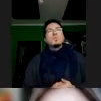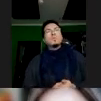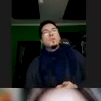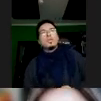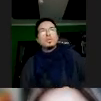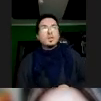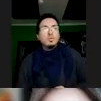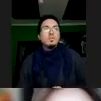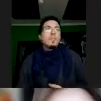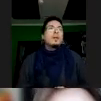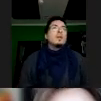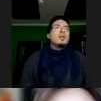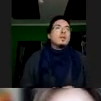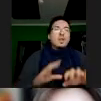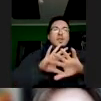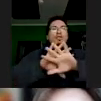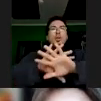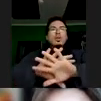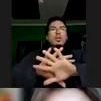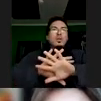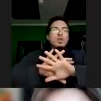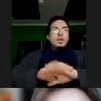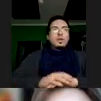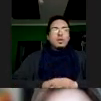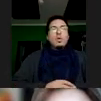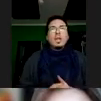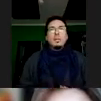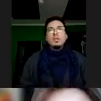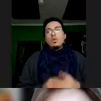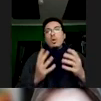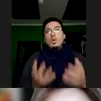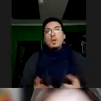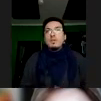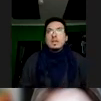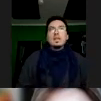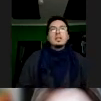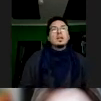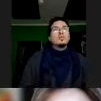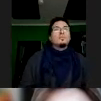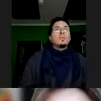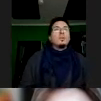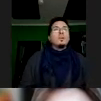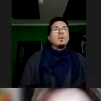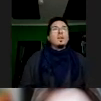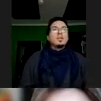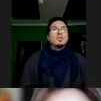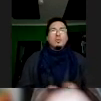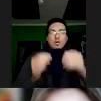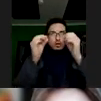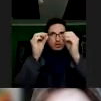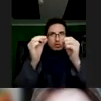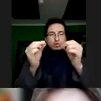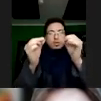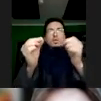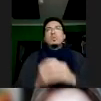lo vimos en el concepto, la vista superior de un objeto o un elemento o una vivienda en este caso. En el caso de los